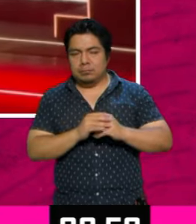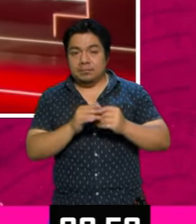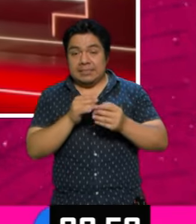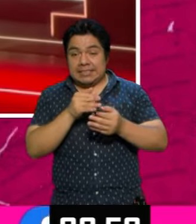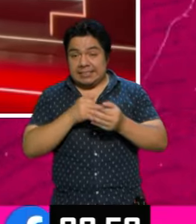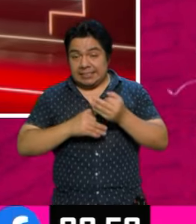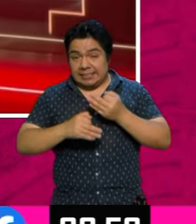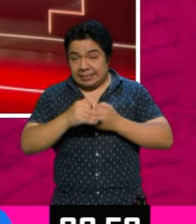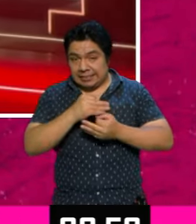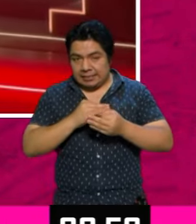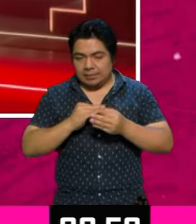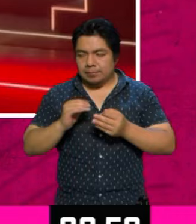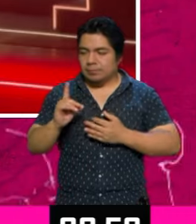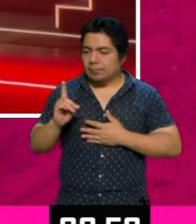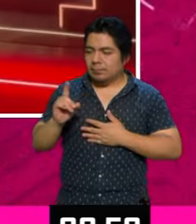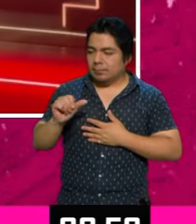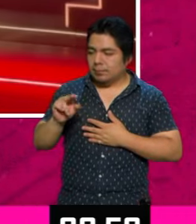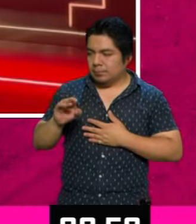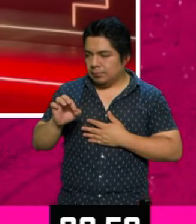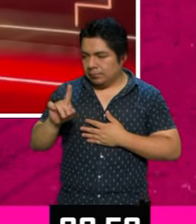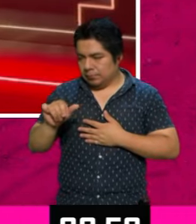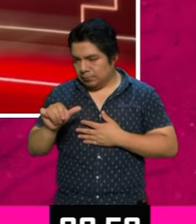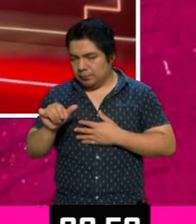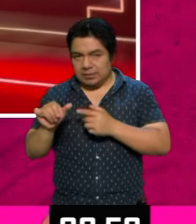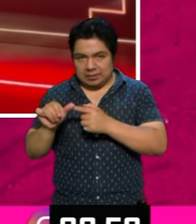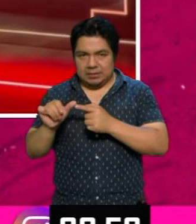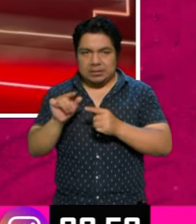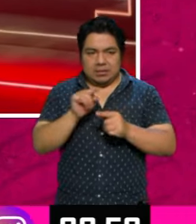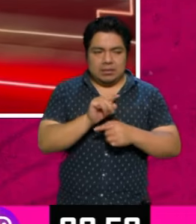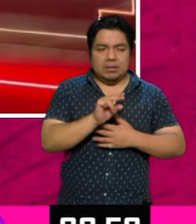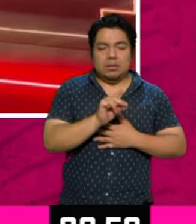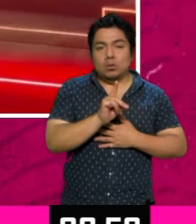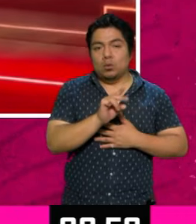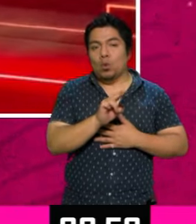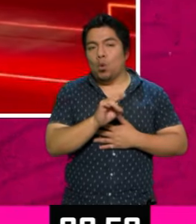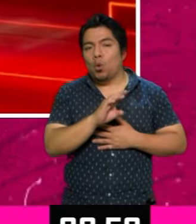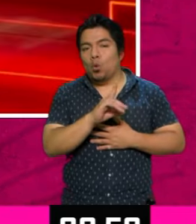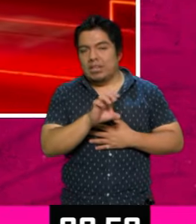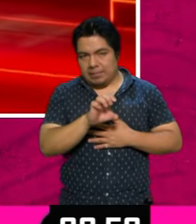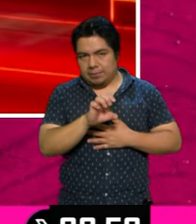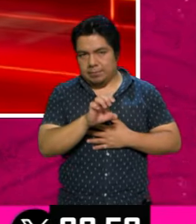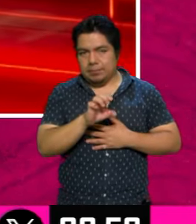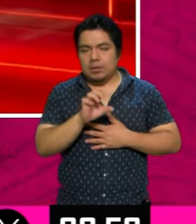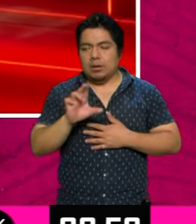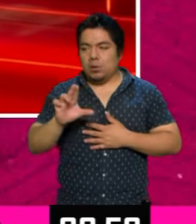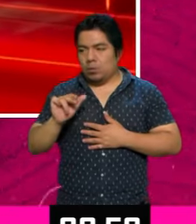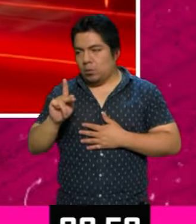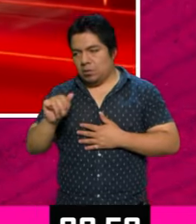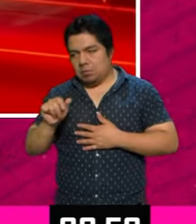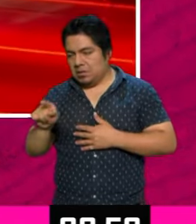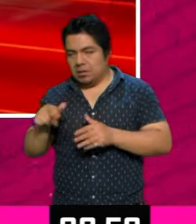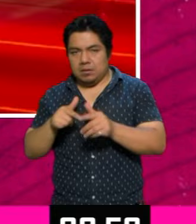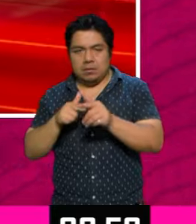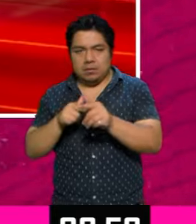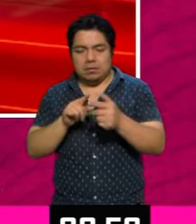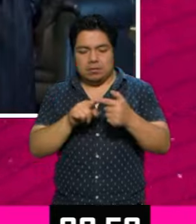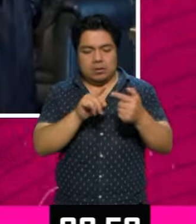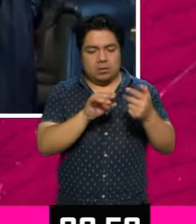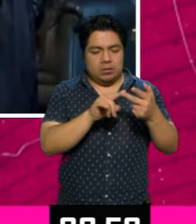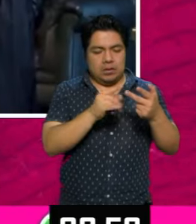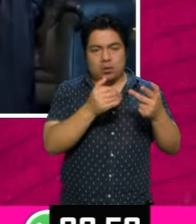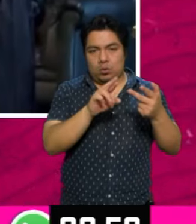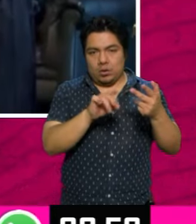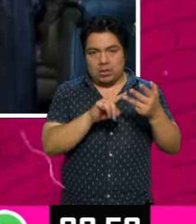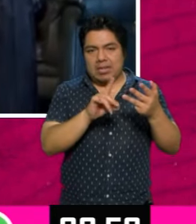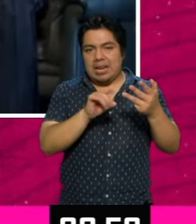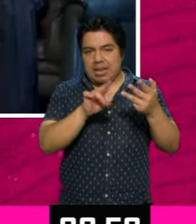¿De cómo va a ser Daniela ahorita va a ser Dulce, exacto, ese papel. Lupita pues sigue siendo Dulce. Está Dulce, Lupita, Yuri